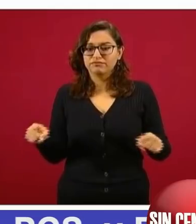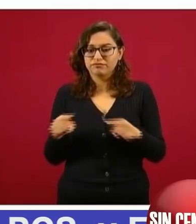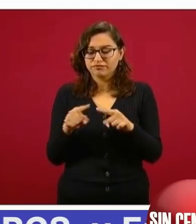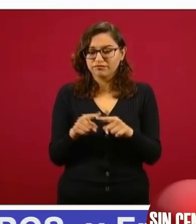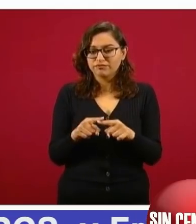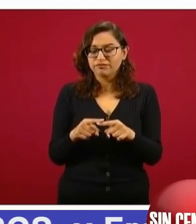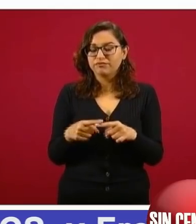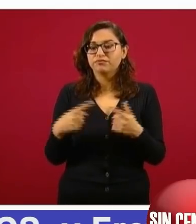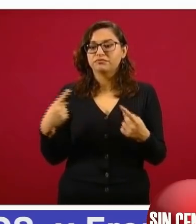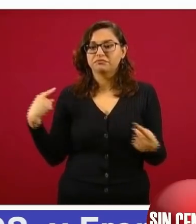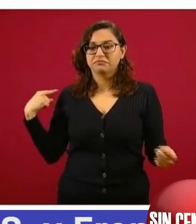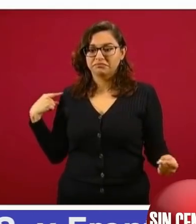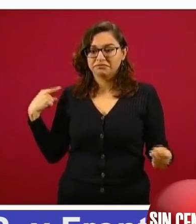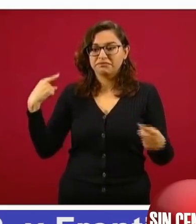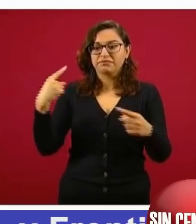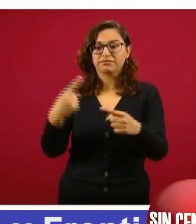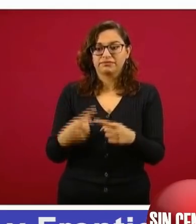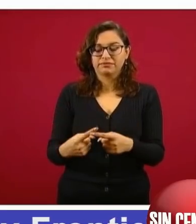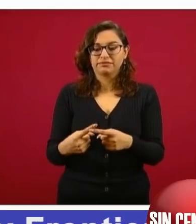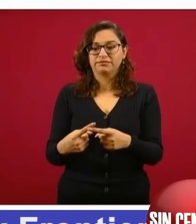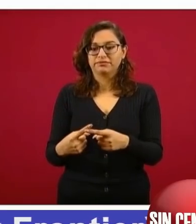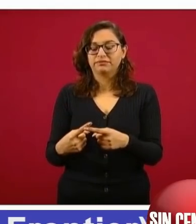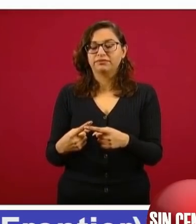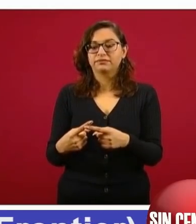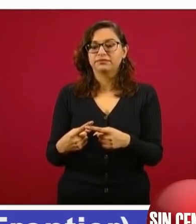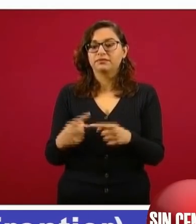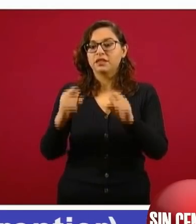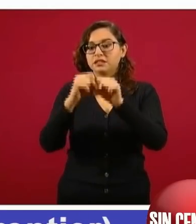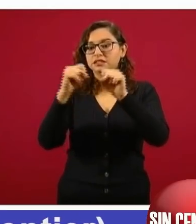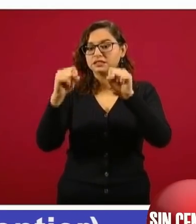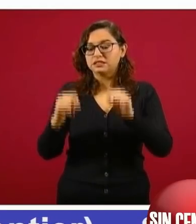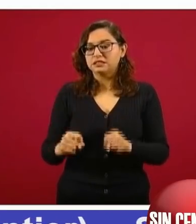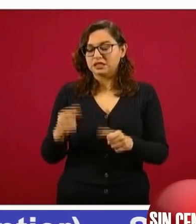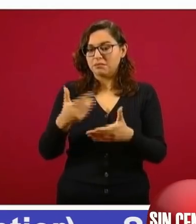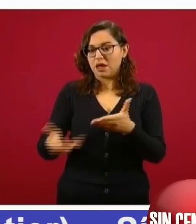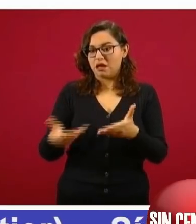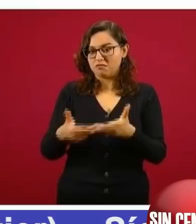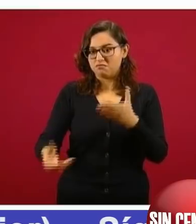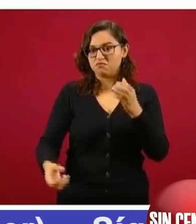incorporados en el diseño del aeropuerto, del sistema aeroportuario actual.